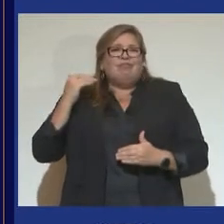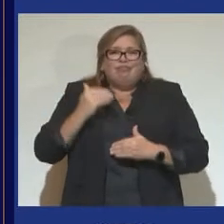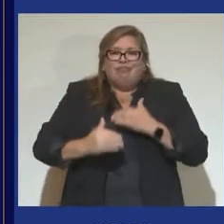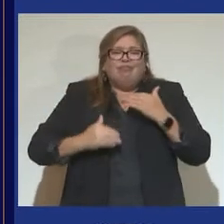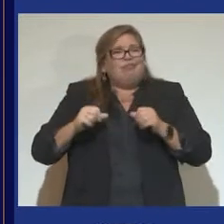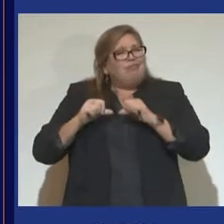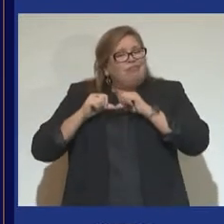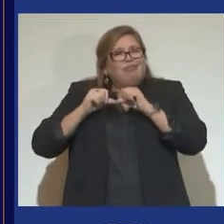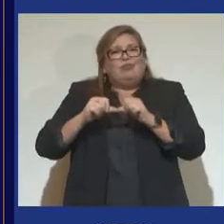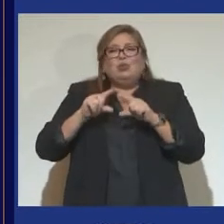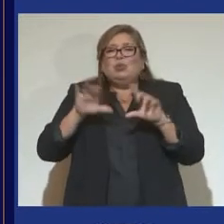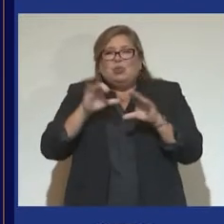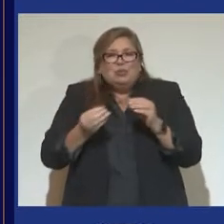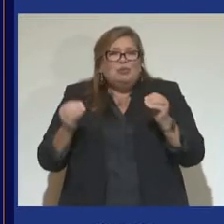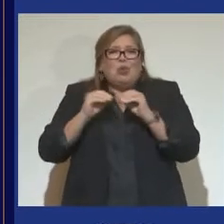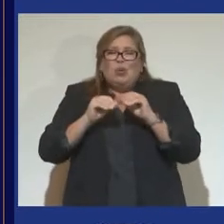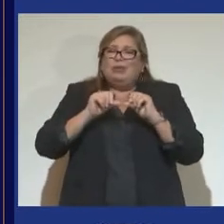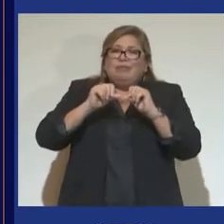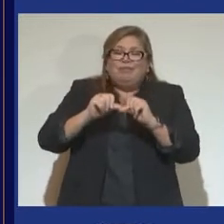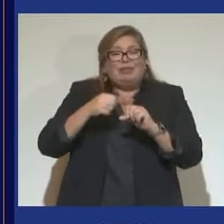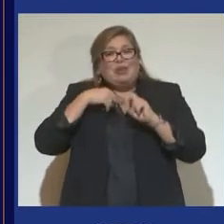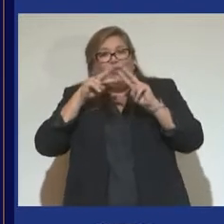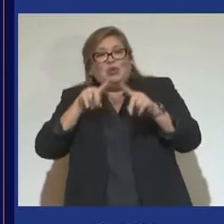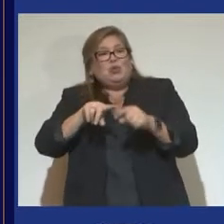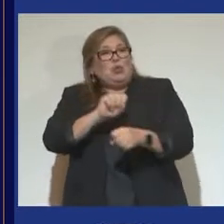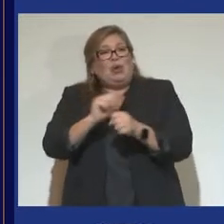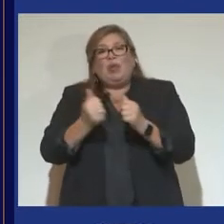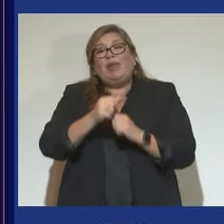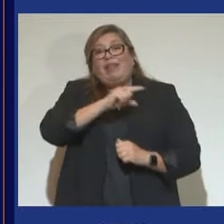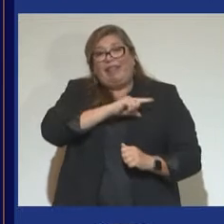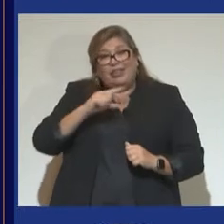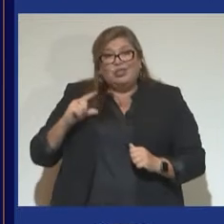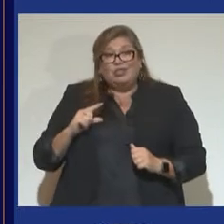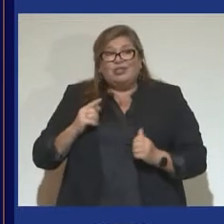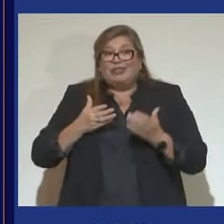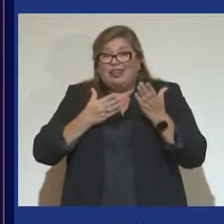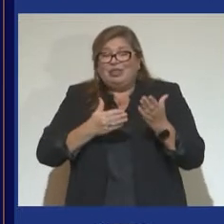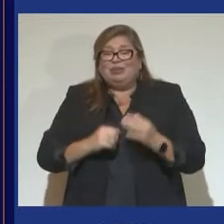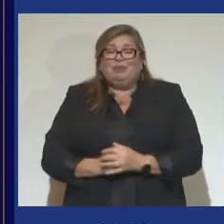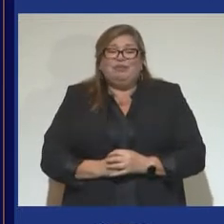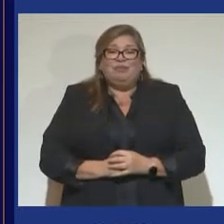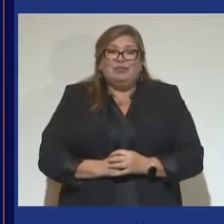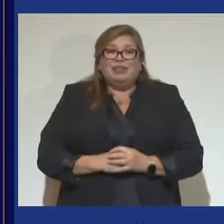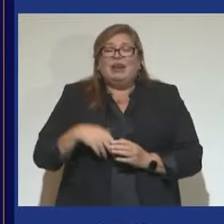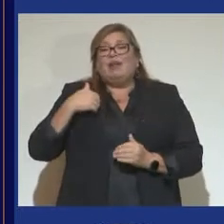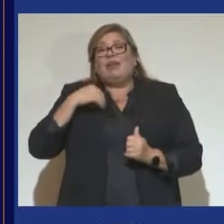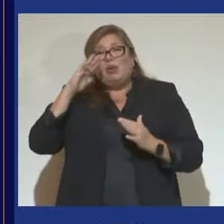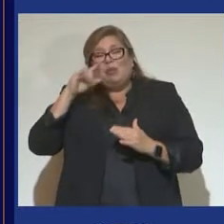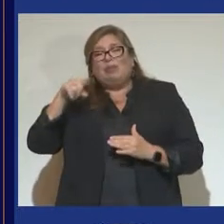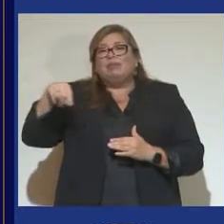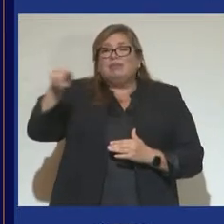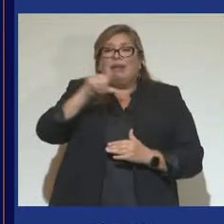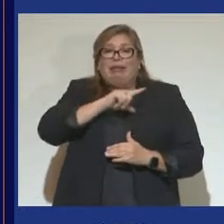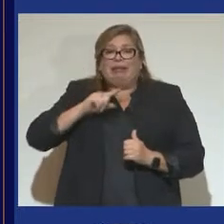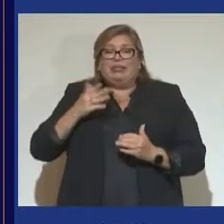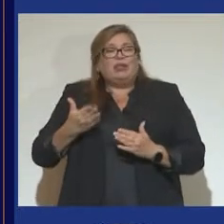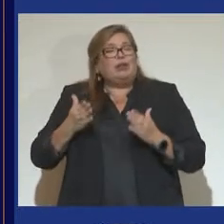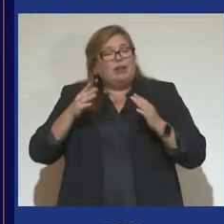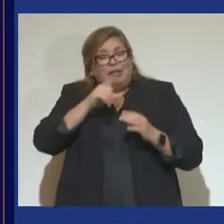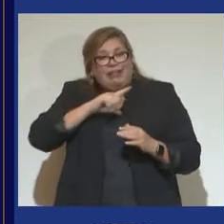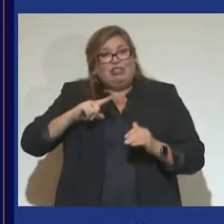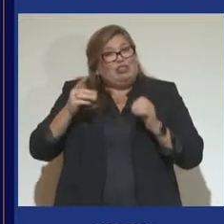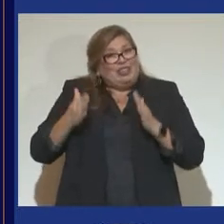allí a través del camino para hacer más a través de los años y espero trabajar bien con la legislatura y este es un área donde ellos quieren acelerar